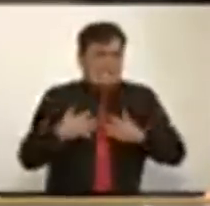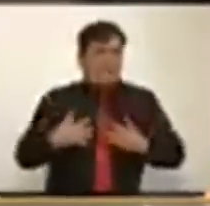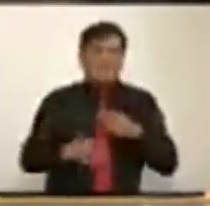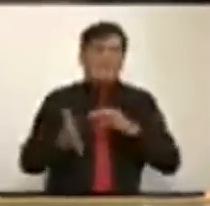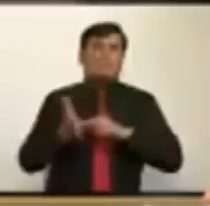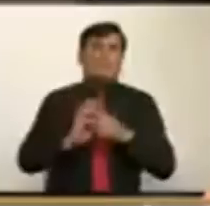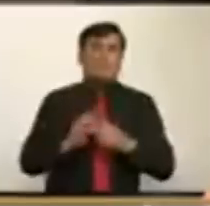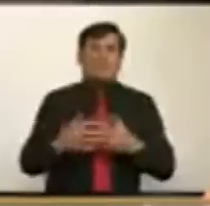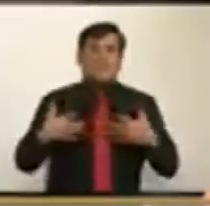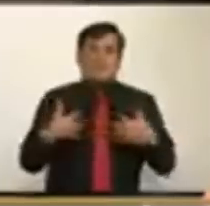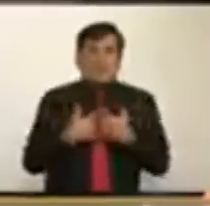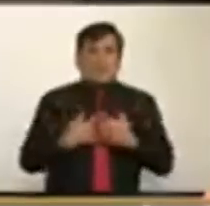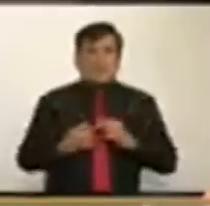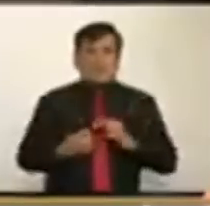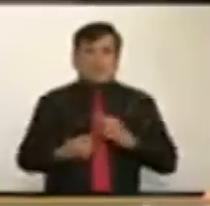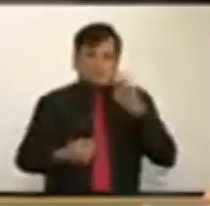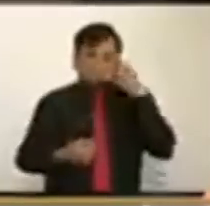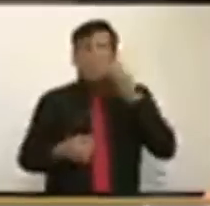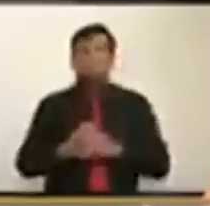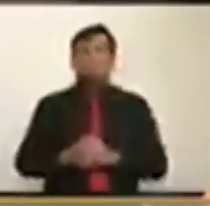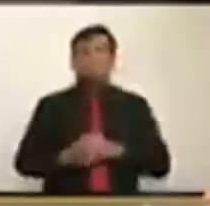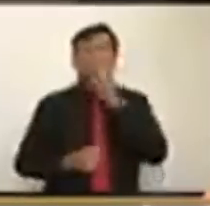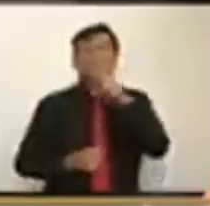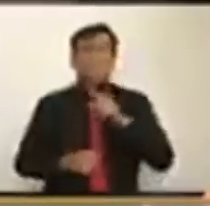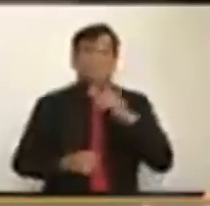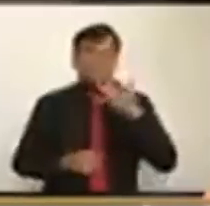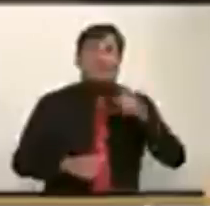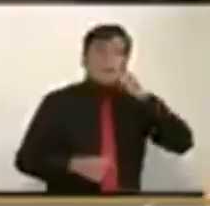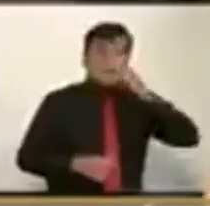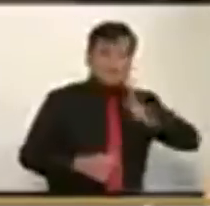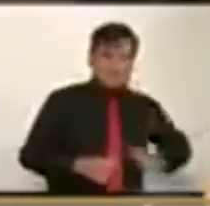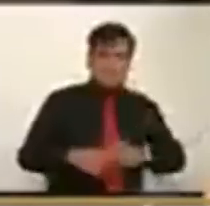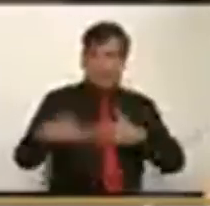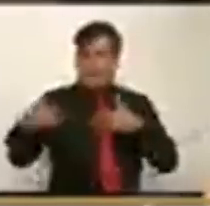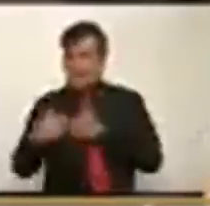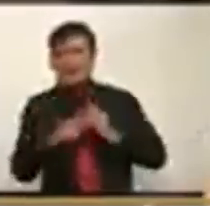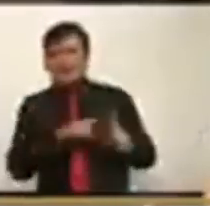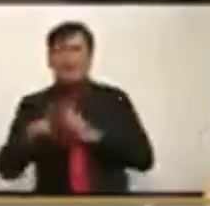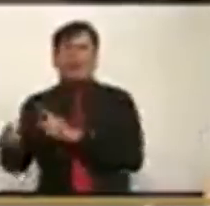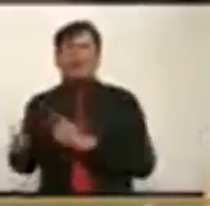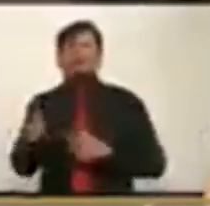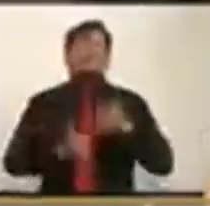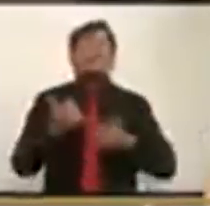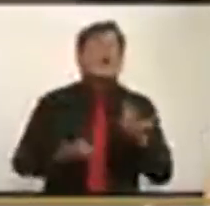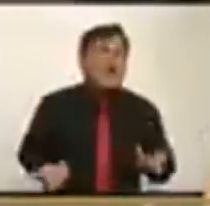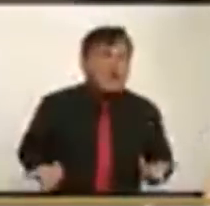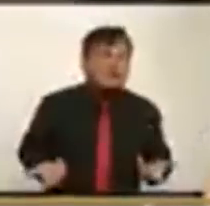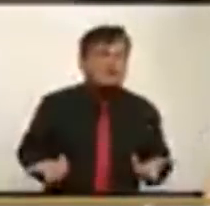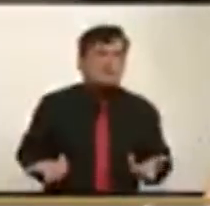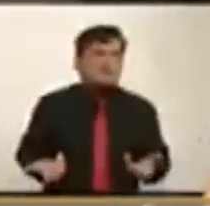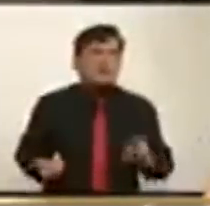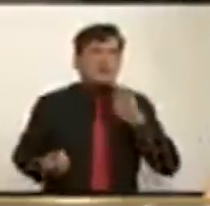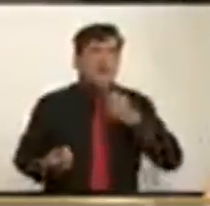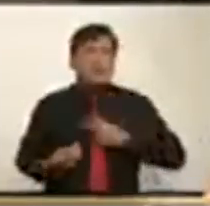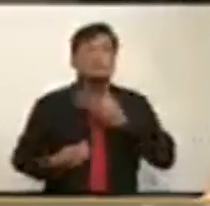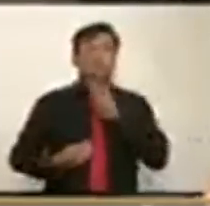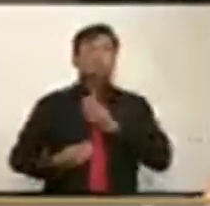reactivo. ¿Saben qué diferencia el ser humano del animal? La política, decía